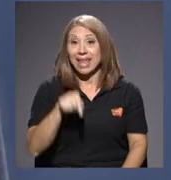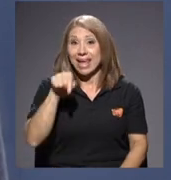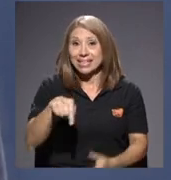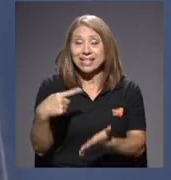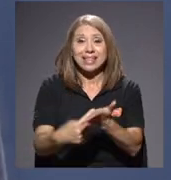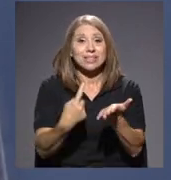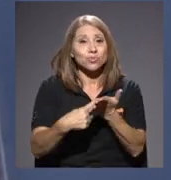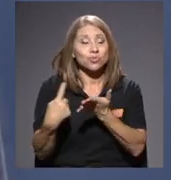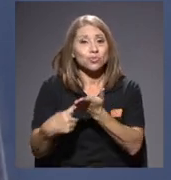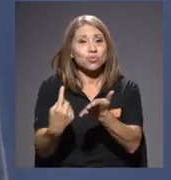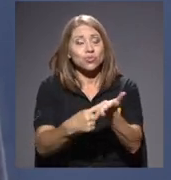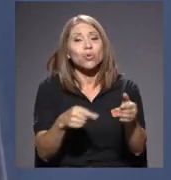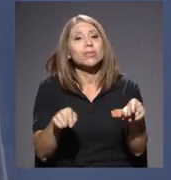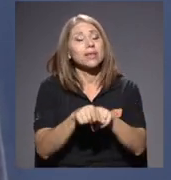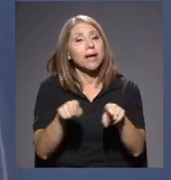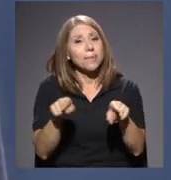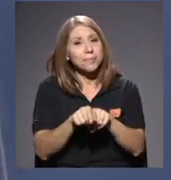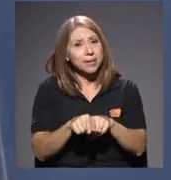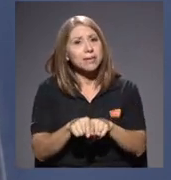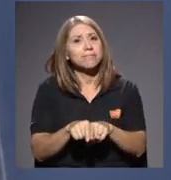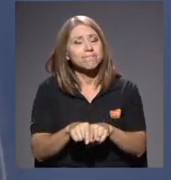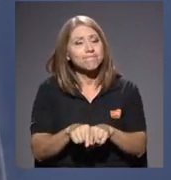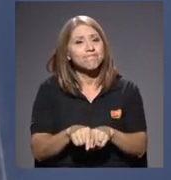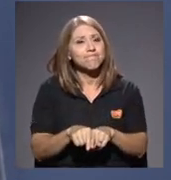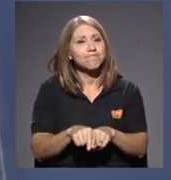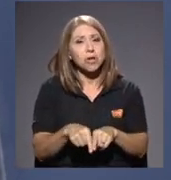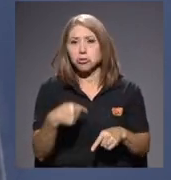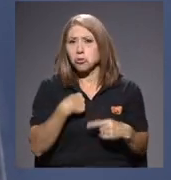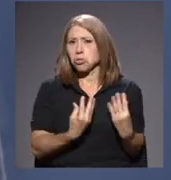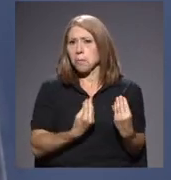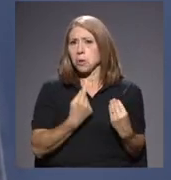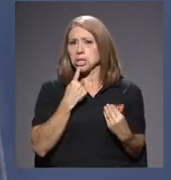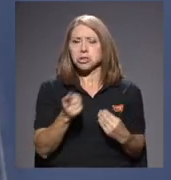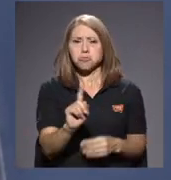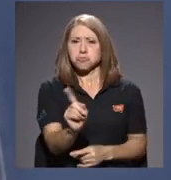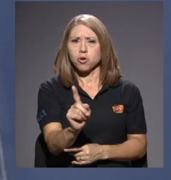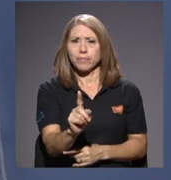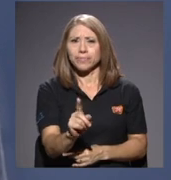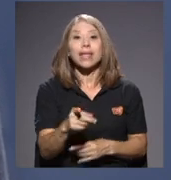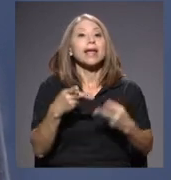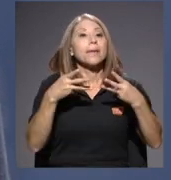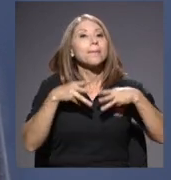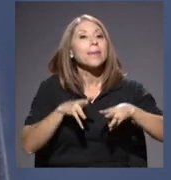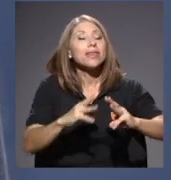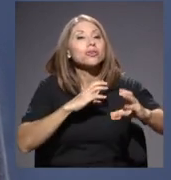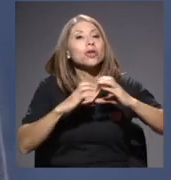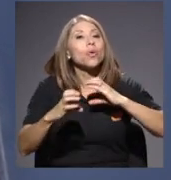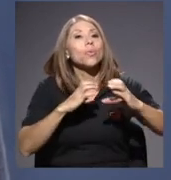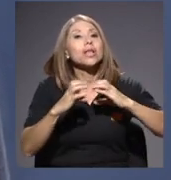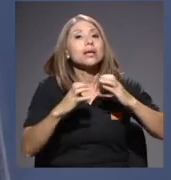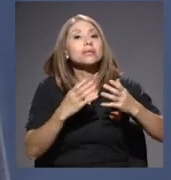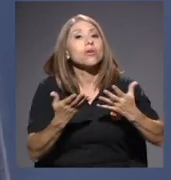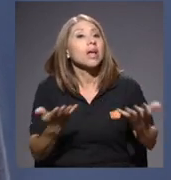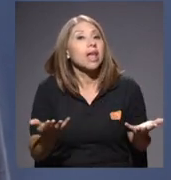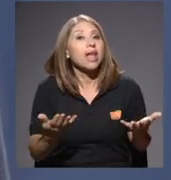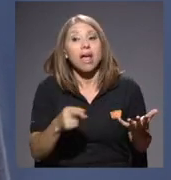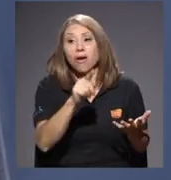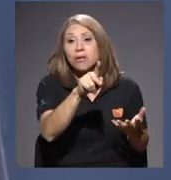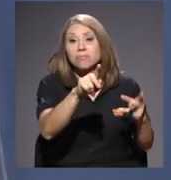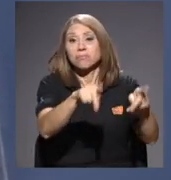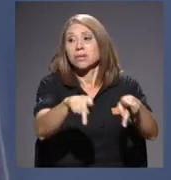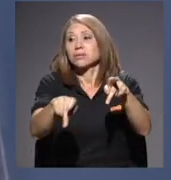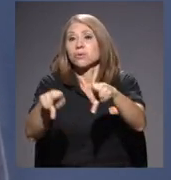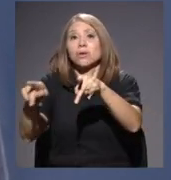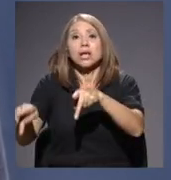discusión también nos pone, y no me da temor decirlo, en una posición a los medios de que nos exijan. La ciudadanía tiene toda